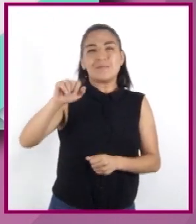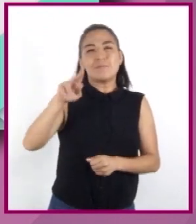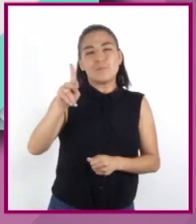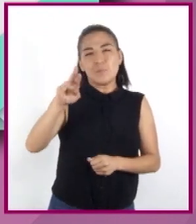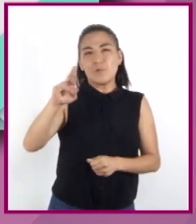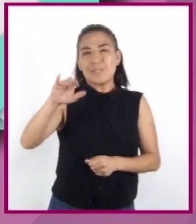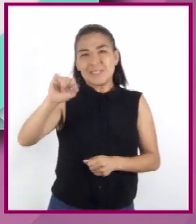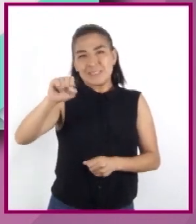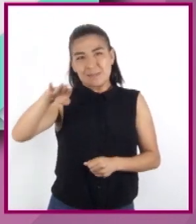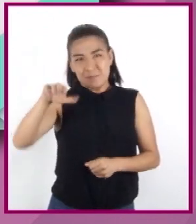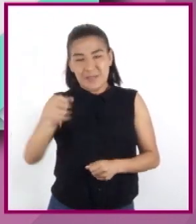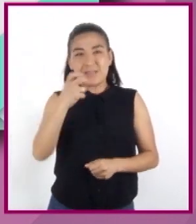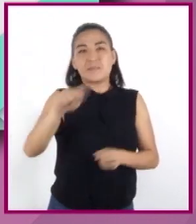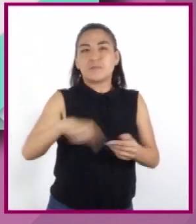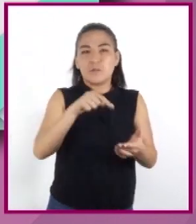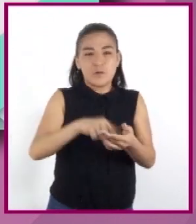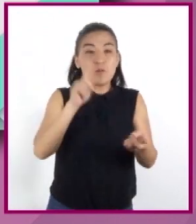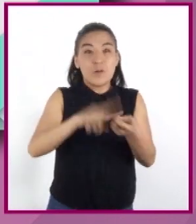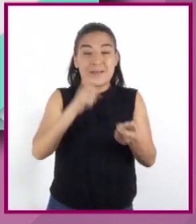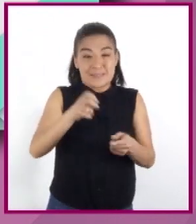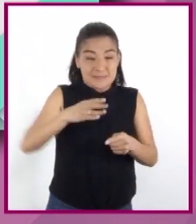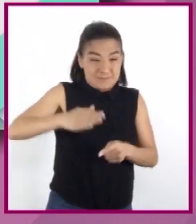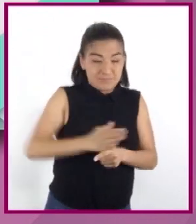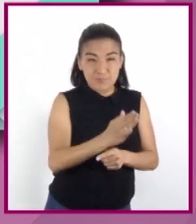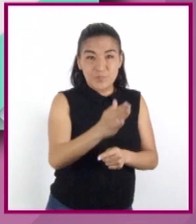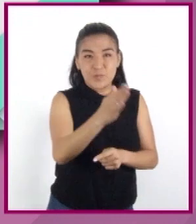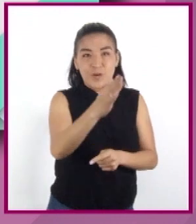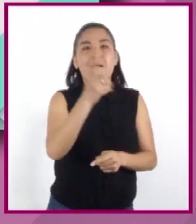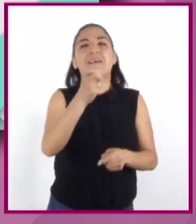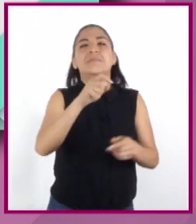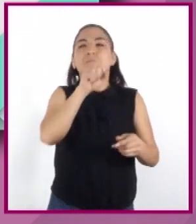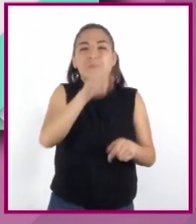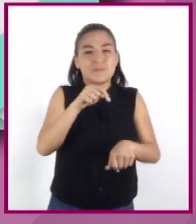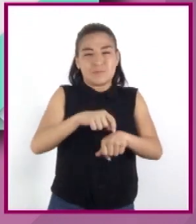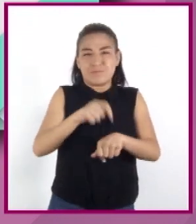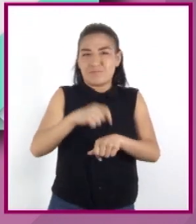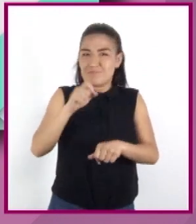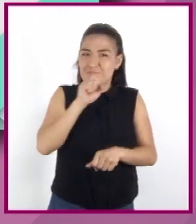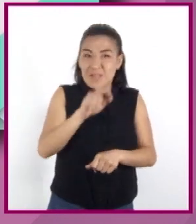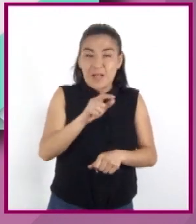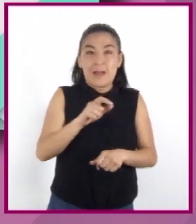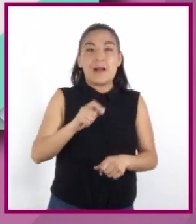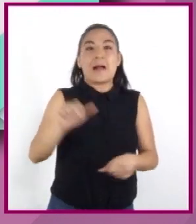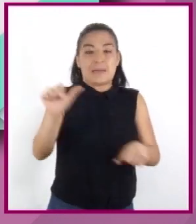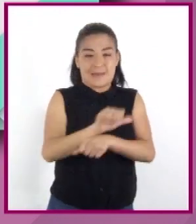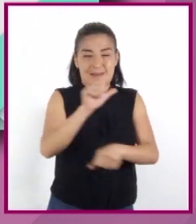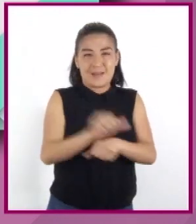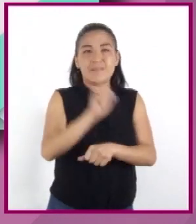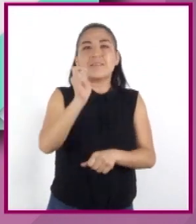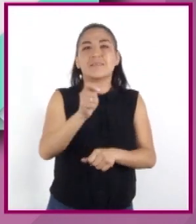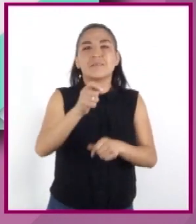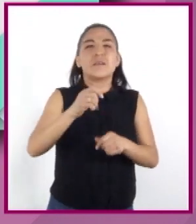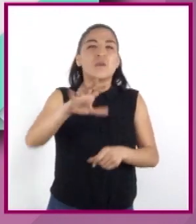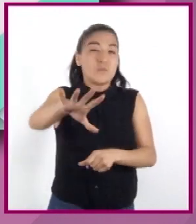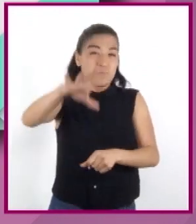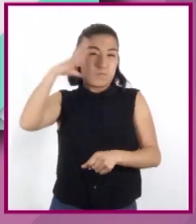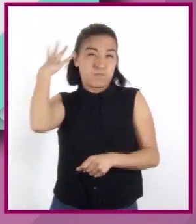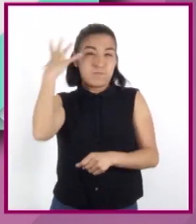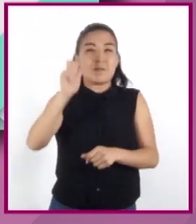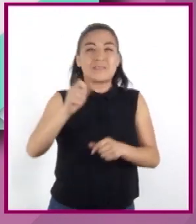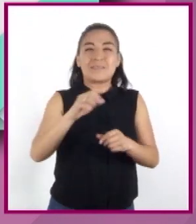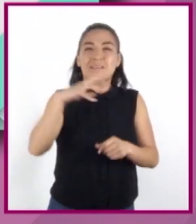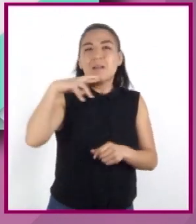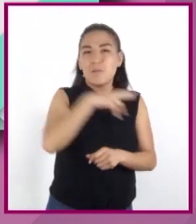norte. Todos salieron a la misma hora desde donde estaban. El primer vehículo es un automóvil que viaja a una velocidad constante